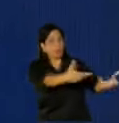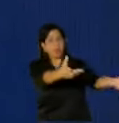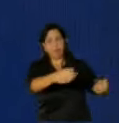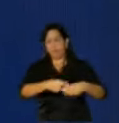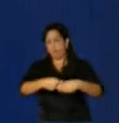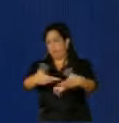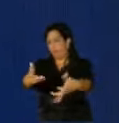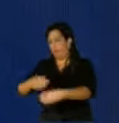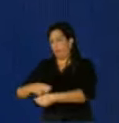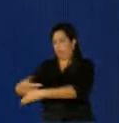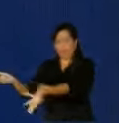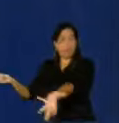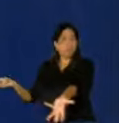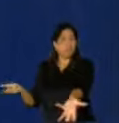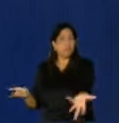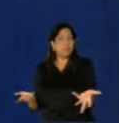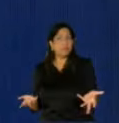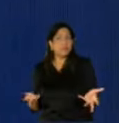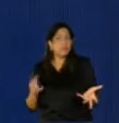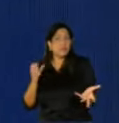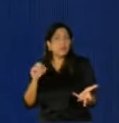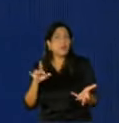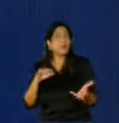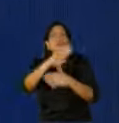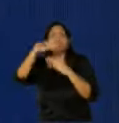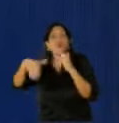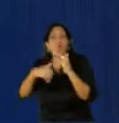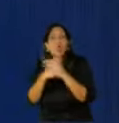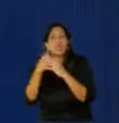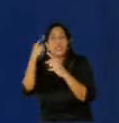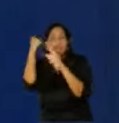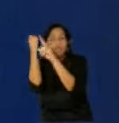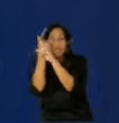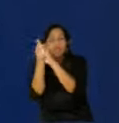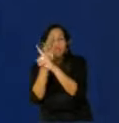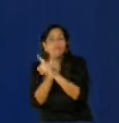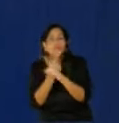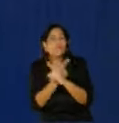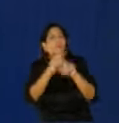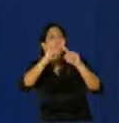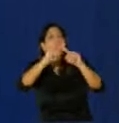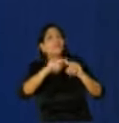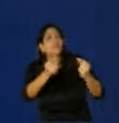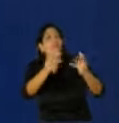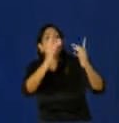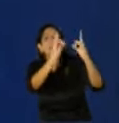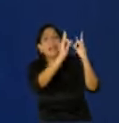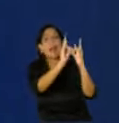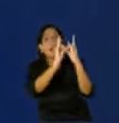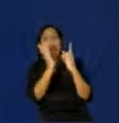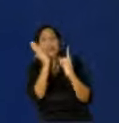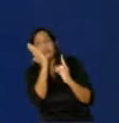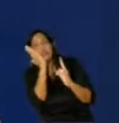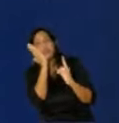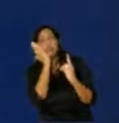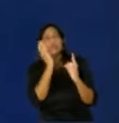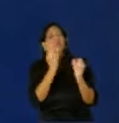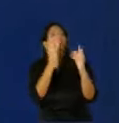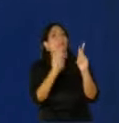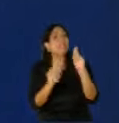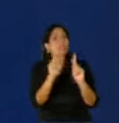pruebas, y verdad, y todo se toma en consideración, como dije, el número de camas, el número de la población, etcétera, etcétera, y entendemos